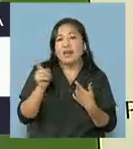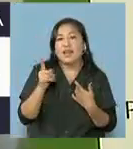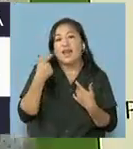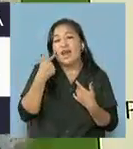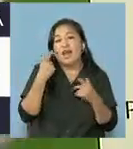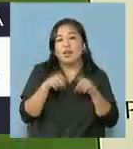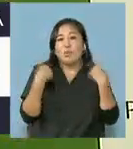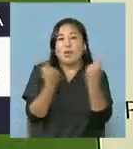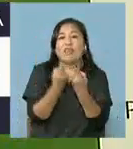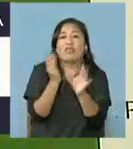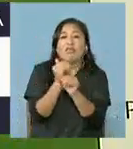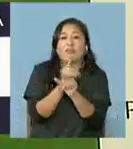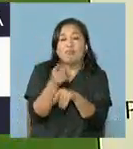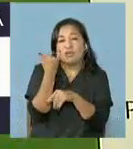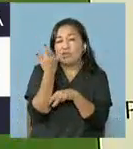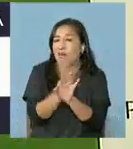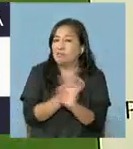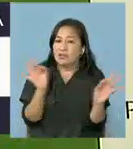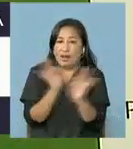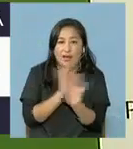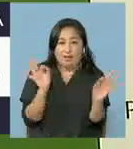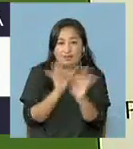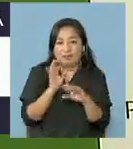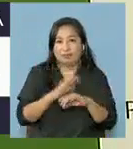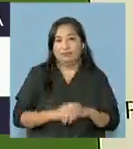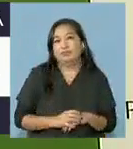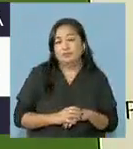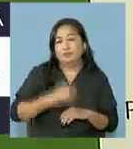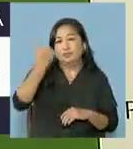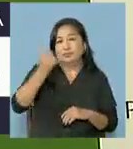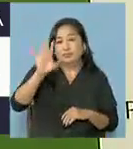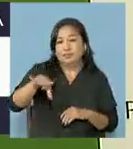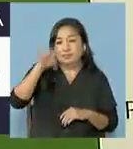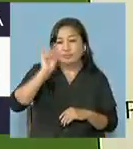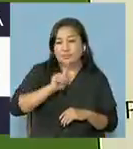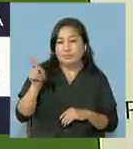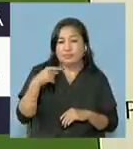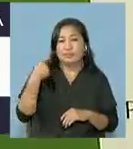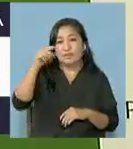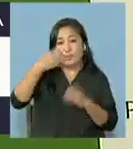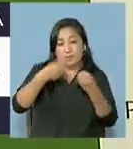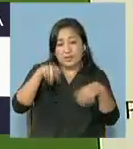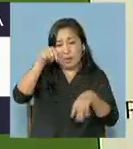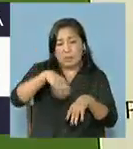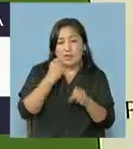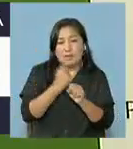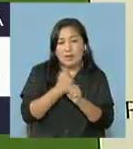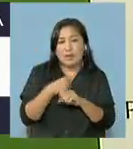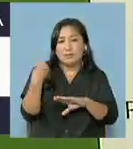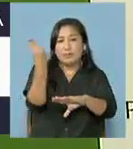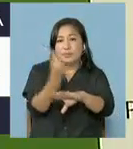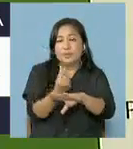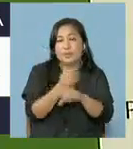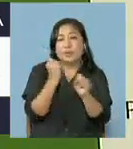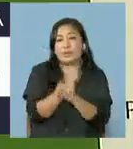de Transporte, así que bueno, ya tenemos la persona designada, quien se va a hacer cargo desde el día de hoy para